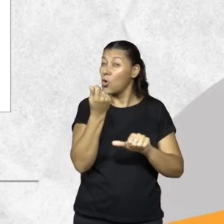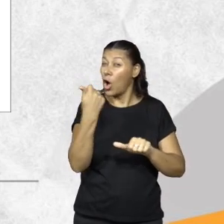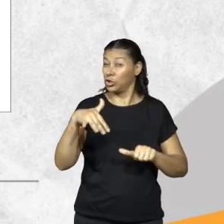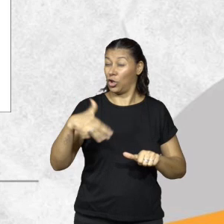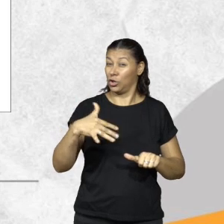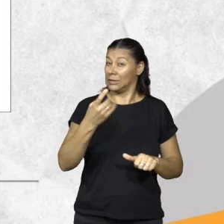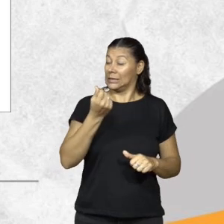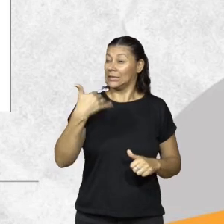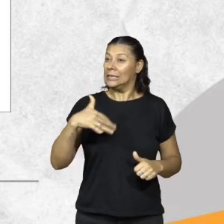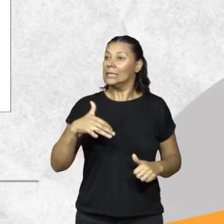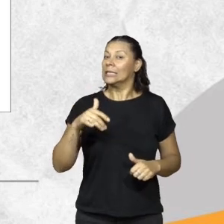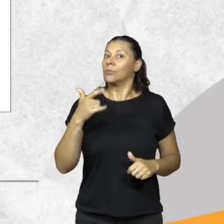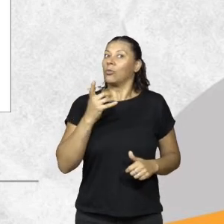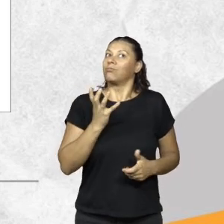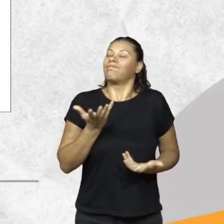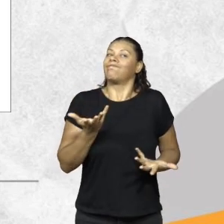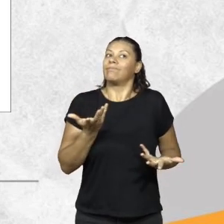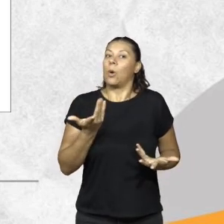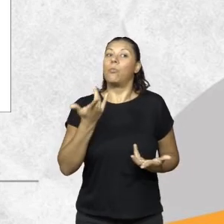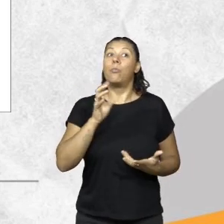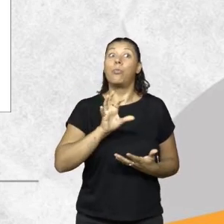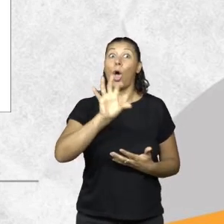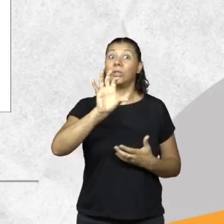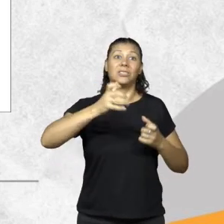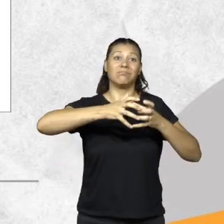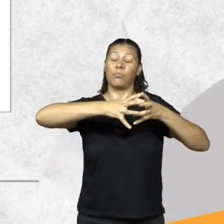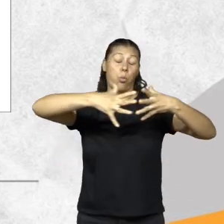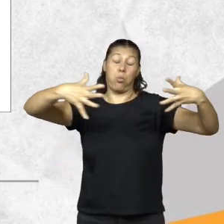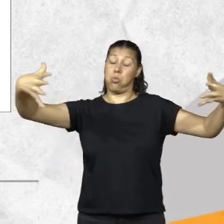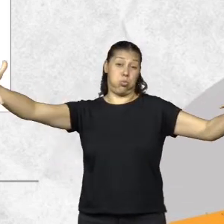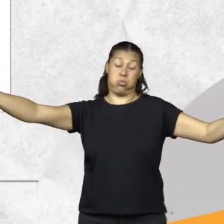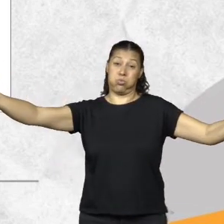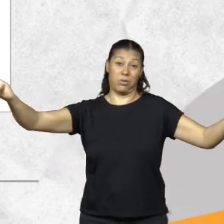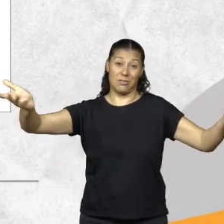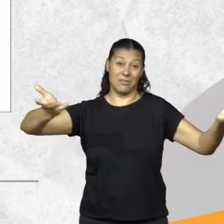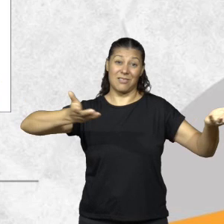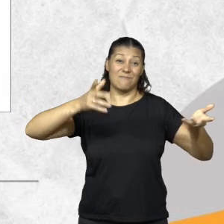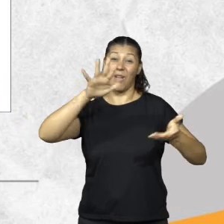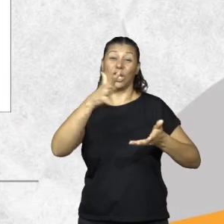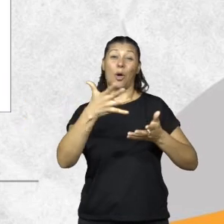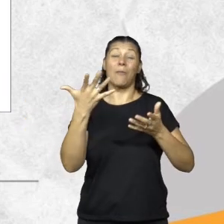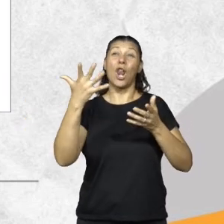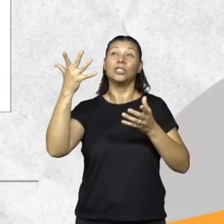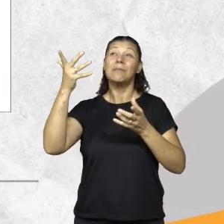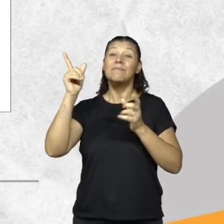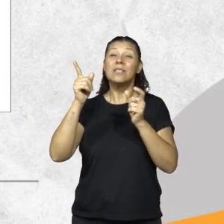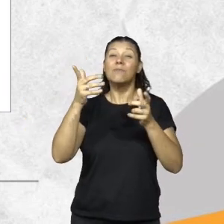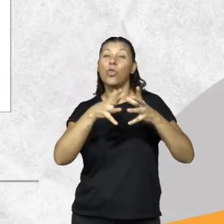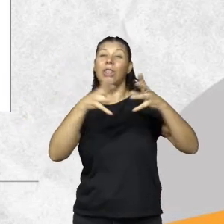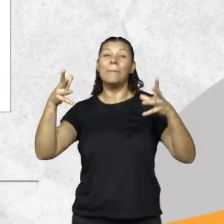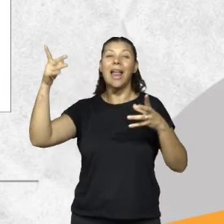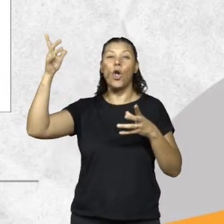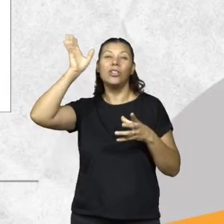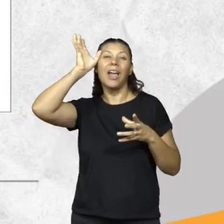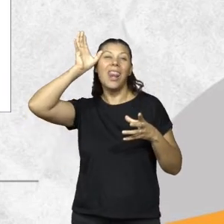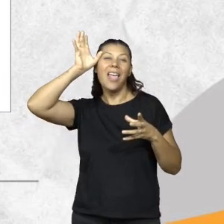de una provincia muy extensa, más o menos tenemos el tamaño de Italia. Somos